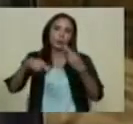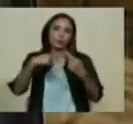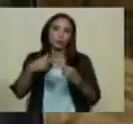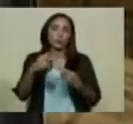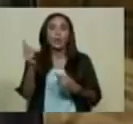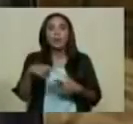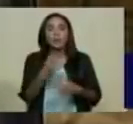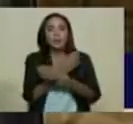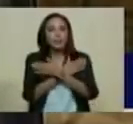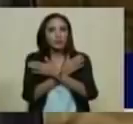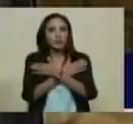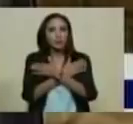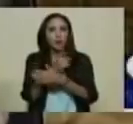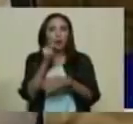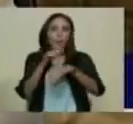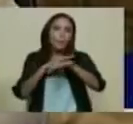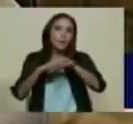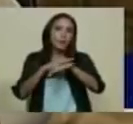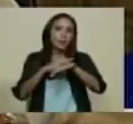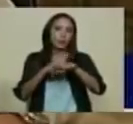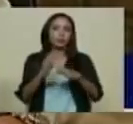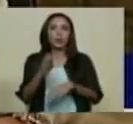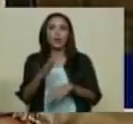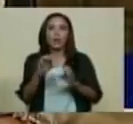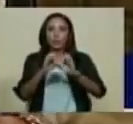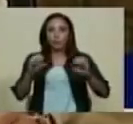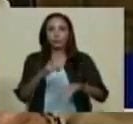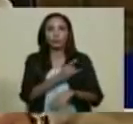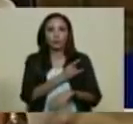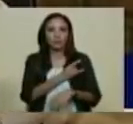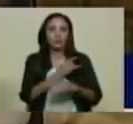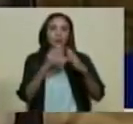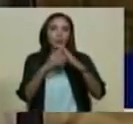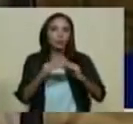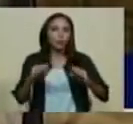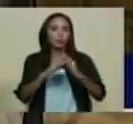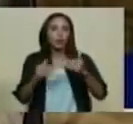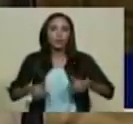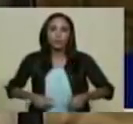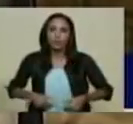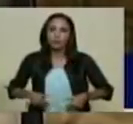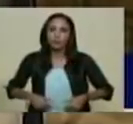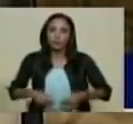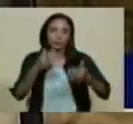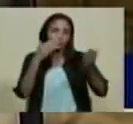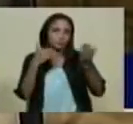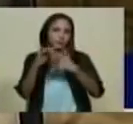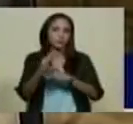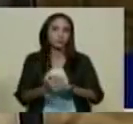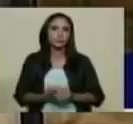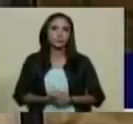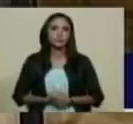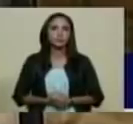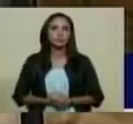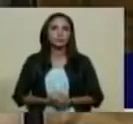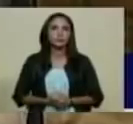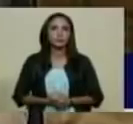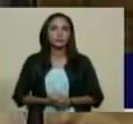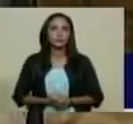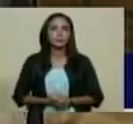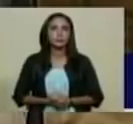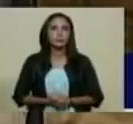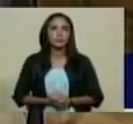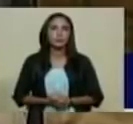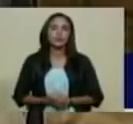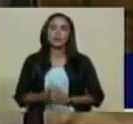ministro Ubel Roa, a todo el equipo del Ministerio de Educación Universitaria por mantener este esfuerzo y permitir que nuestras generaciones,